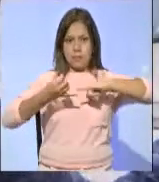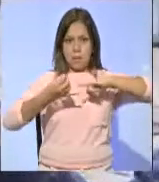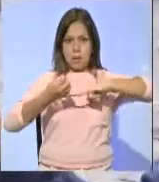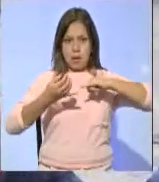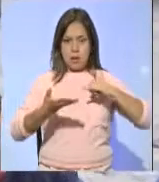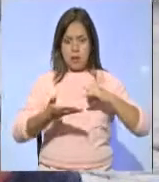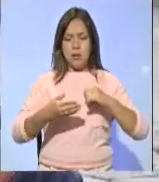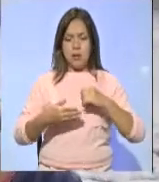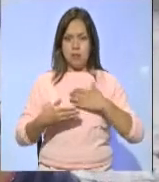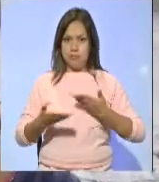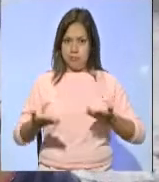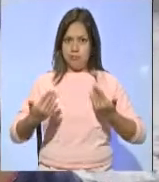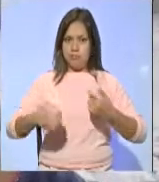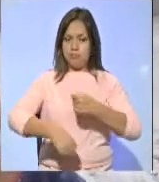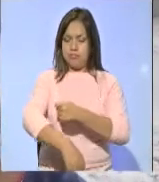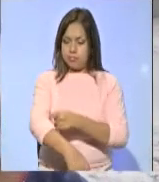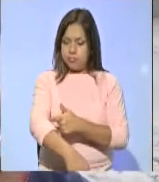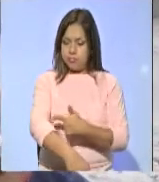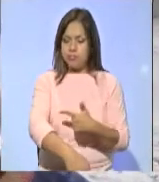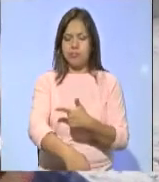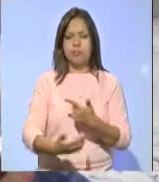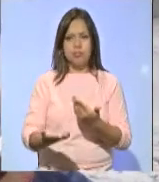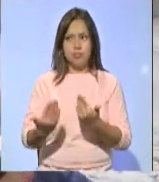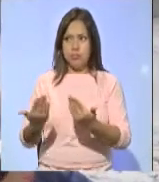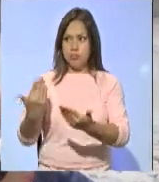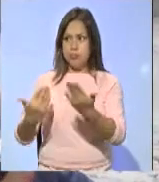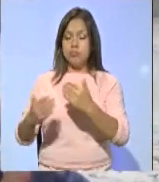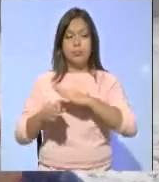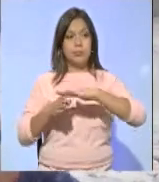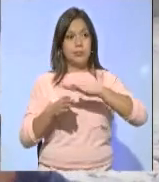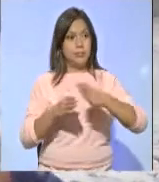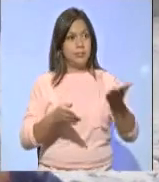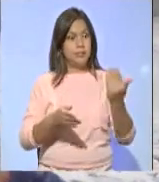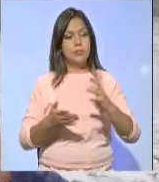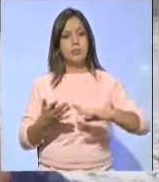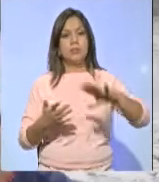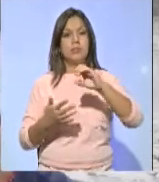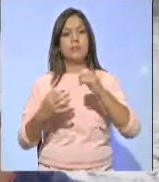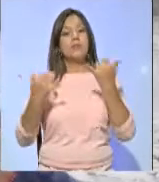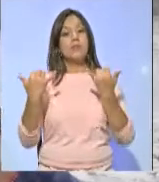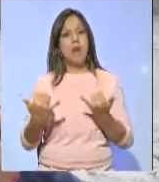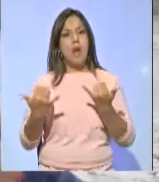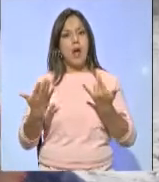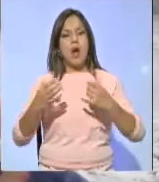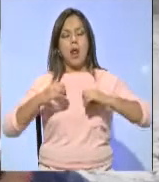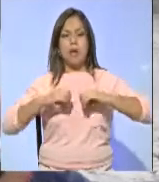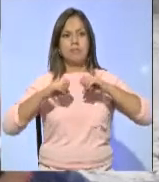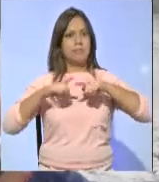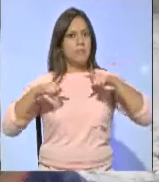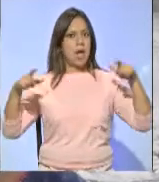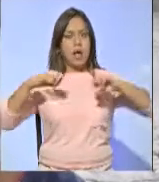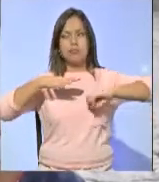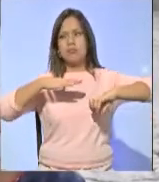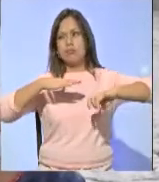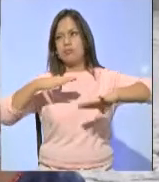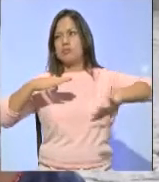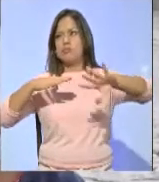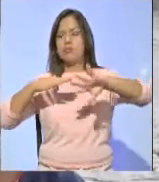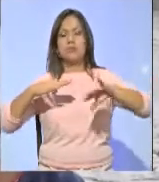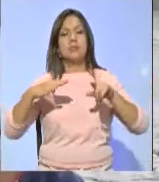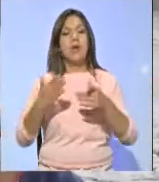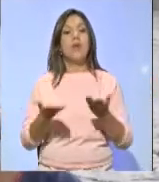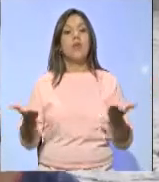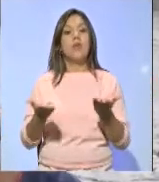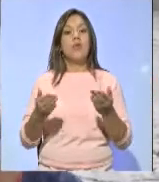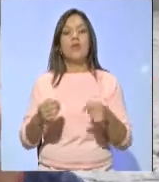marco del Día Mundial del VIH, está invitando a toda la ciudadanía para que el día de hoy nos acompañe en una gran campaña que vamos a tener en la Boulevard